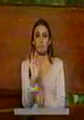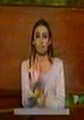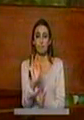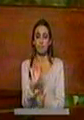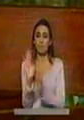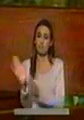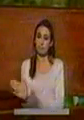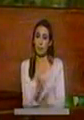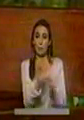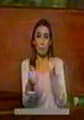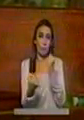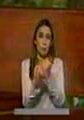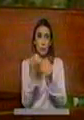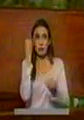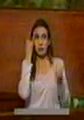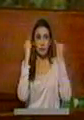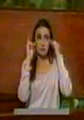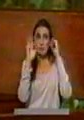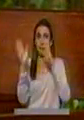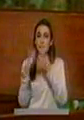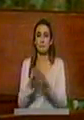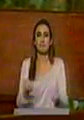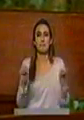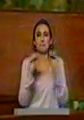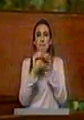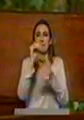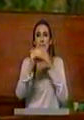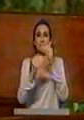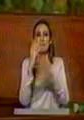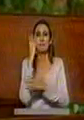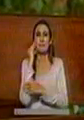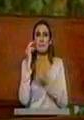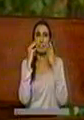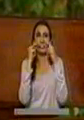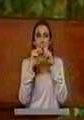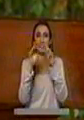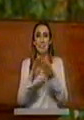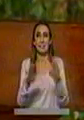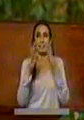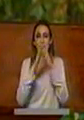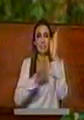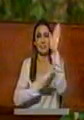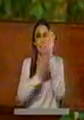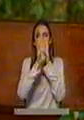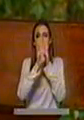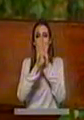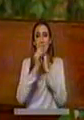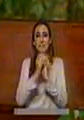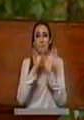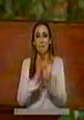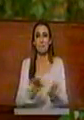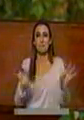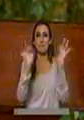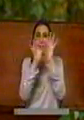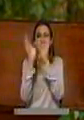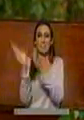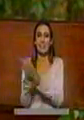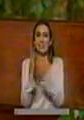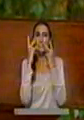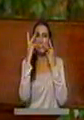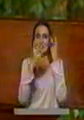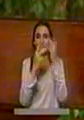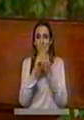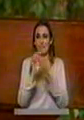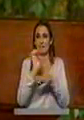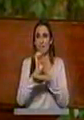puede aportar con su experiencia y su conocimiento sobre el desarrollo de este sector tan importante para